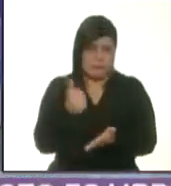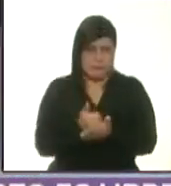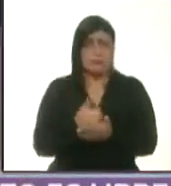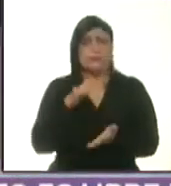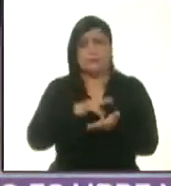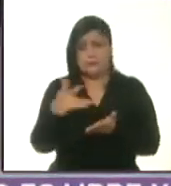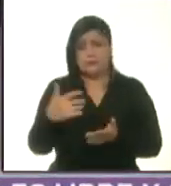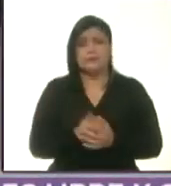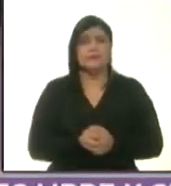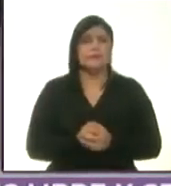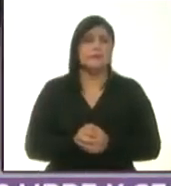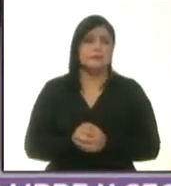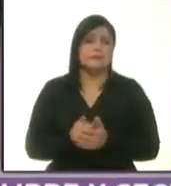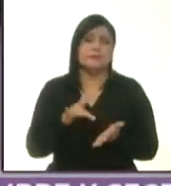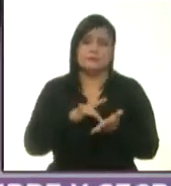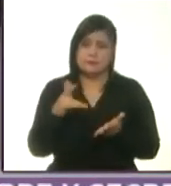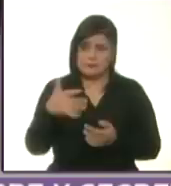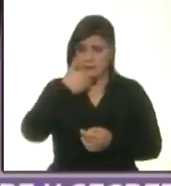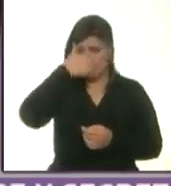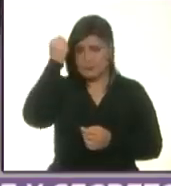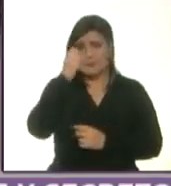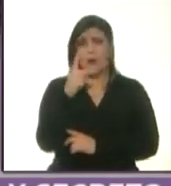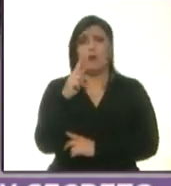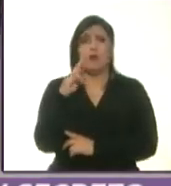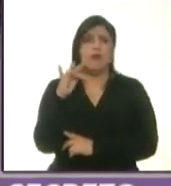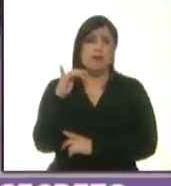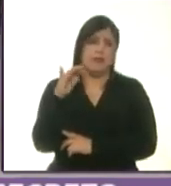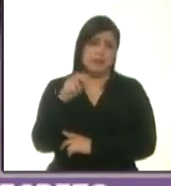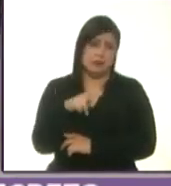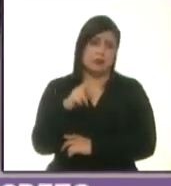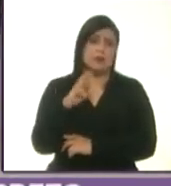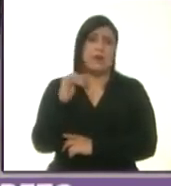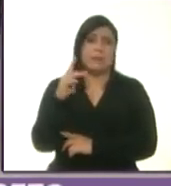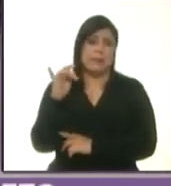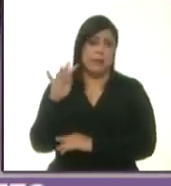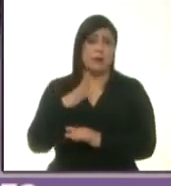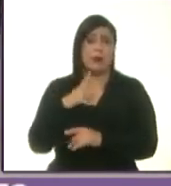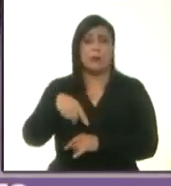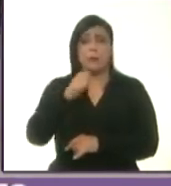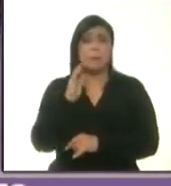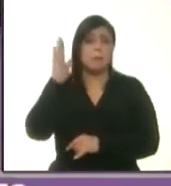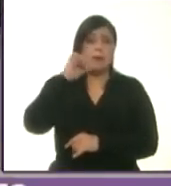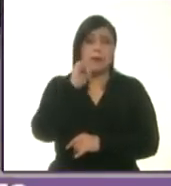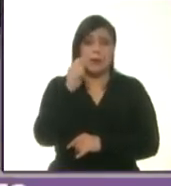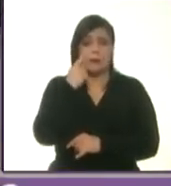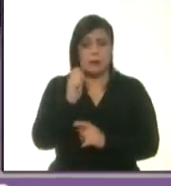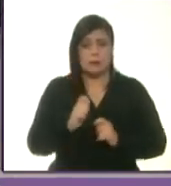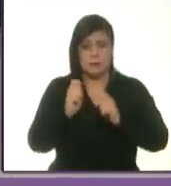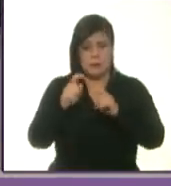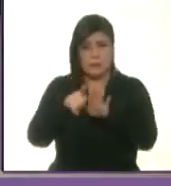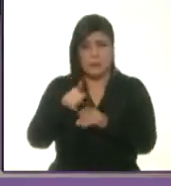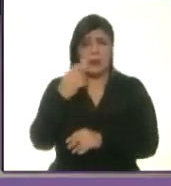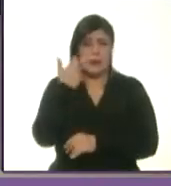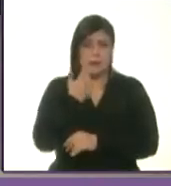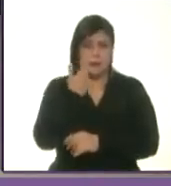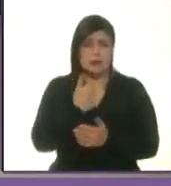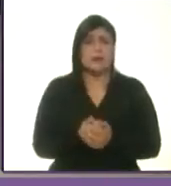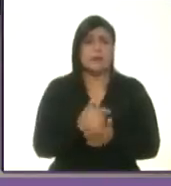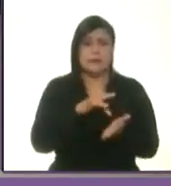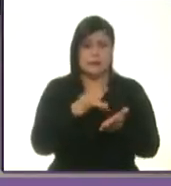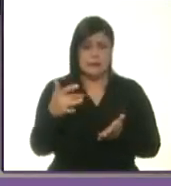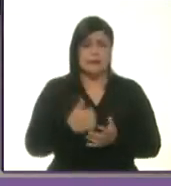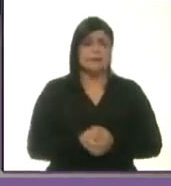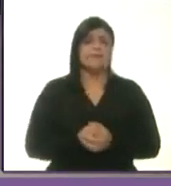muchísimas gracias candidata purificación carpinteyro nadie ha pedido el uso de la voz se lo damos a marco rascón gracias